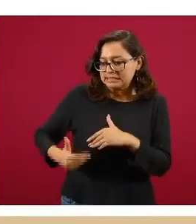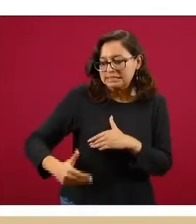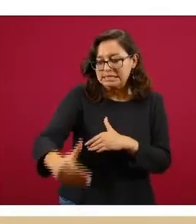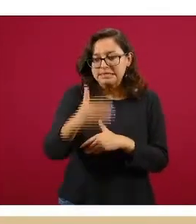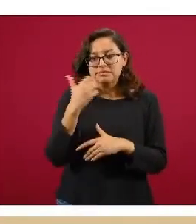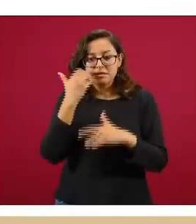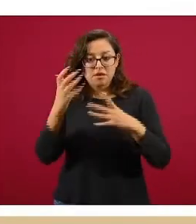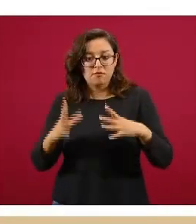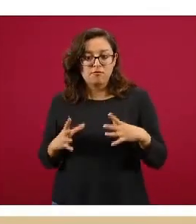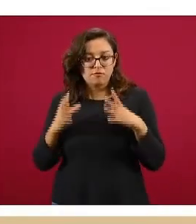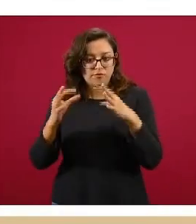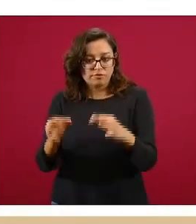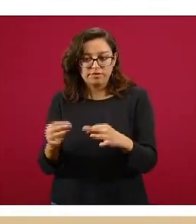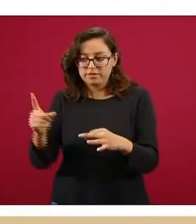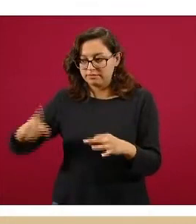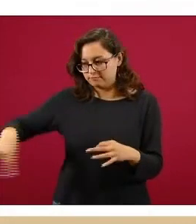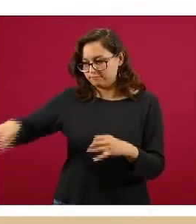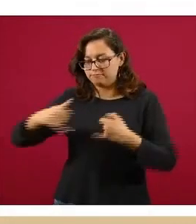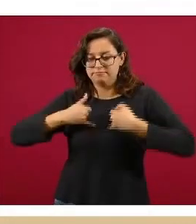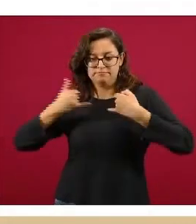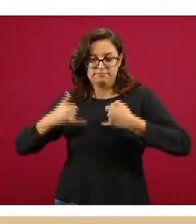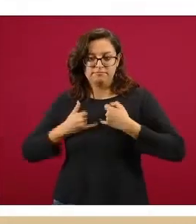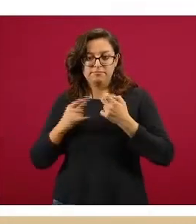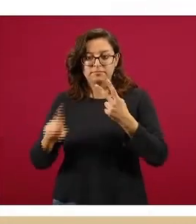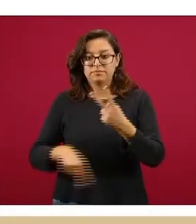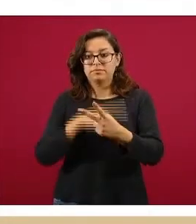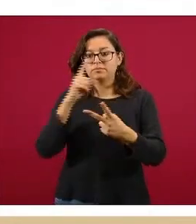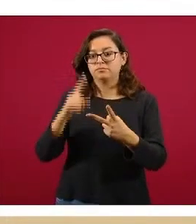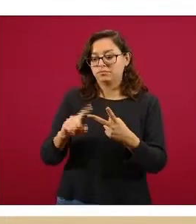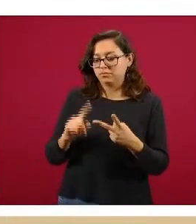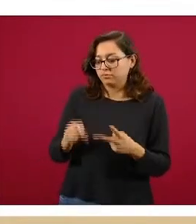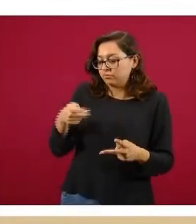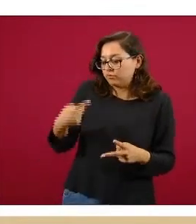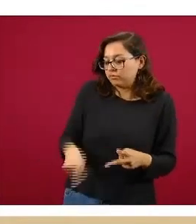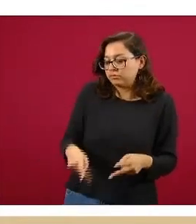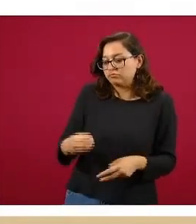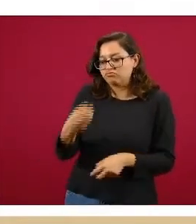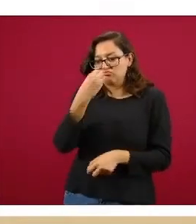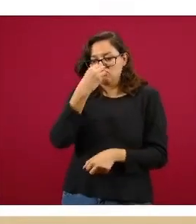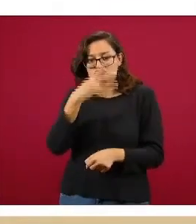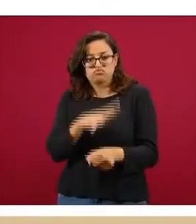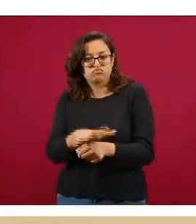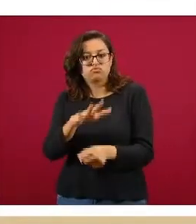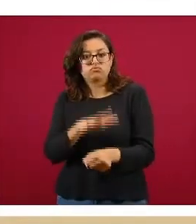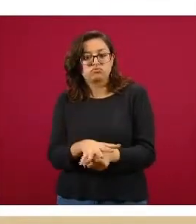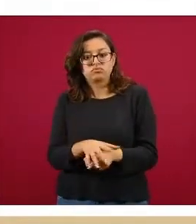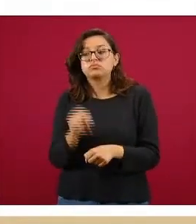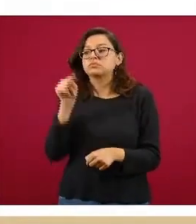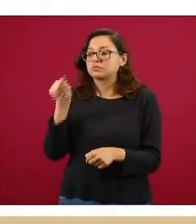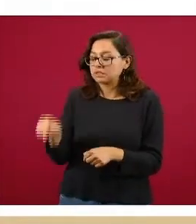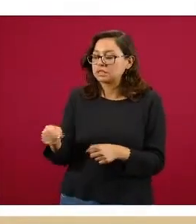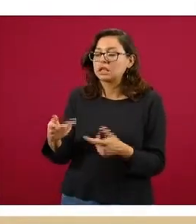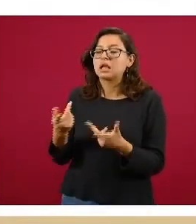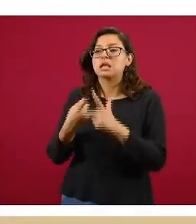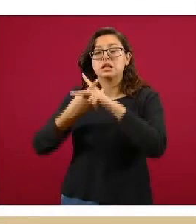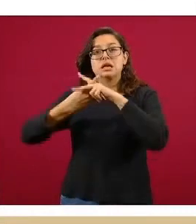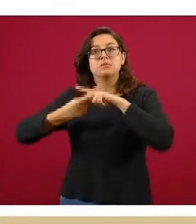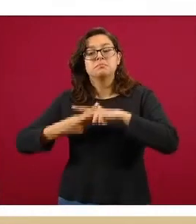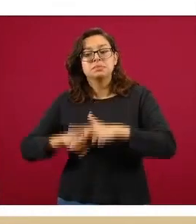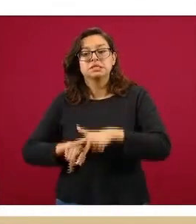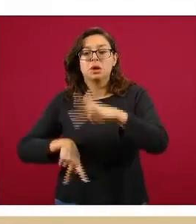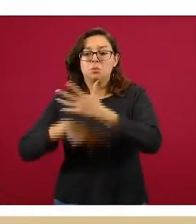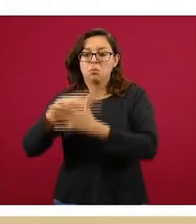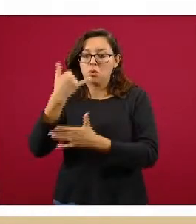emprender. Número 2, el impulso a la soberanía alimentaria. Se está planteando justo que a través de estos centros se pueda empezar